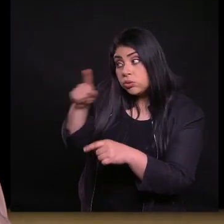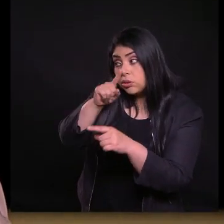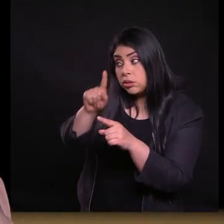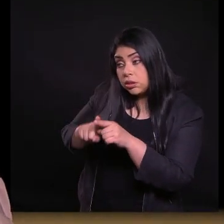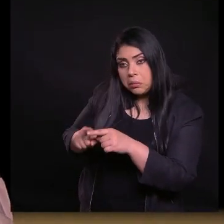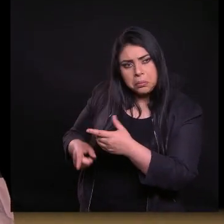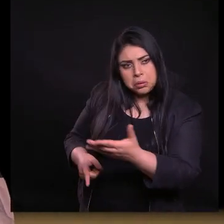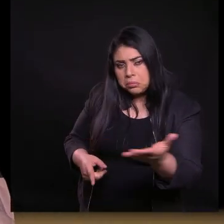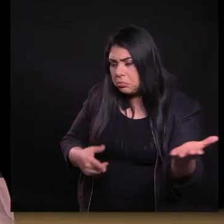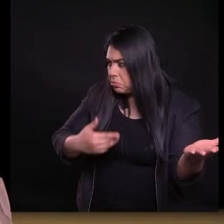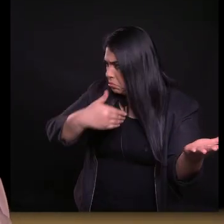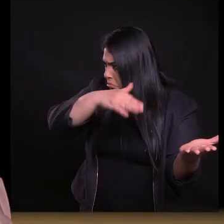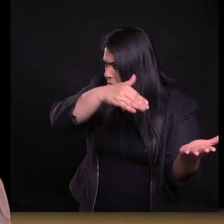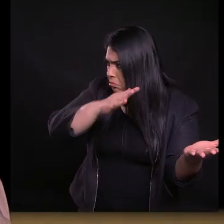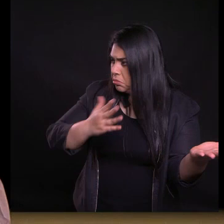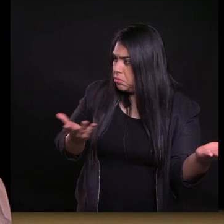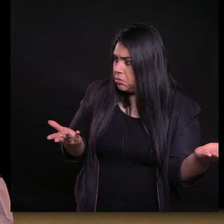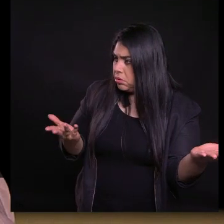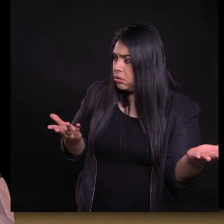vosotros